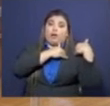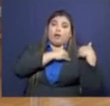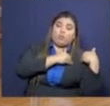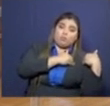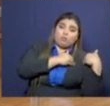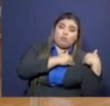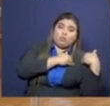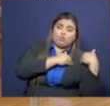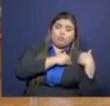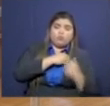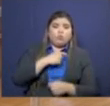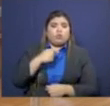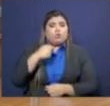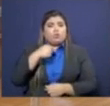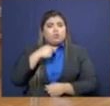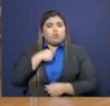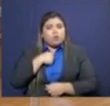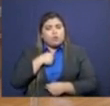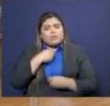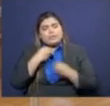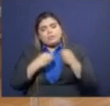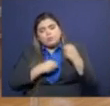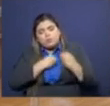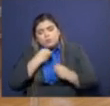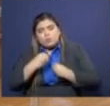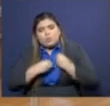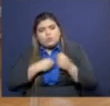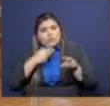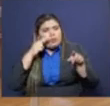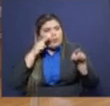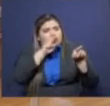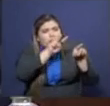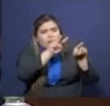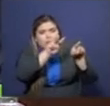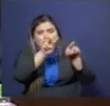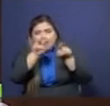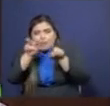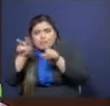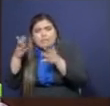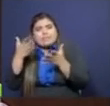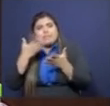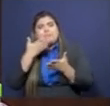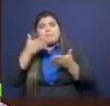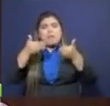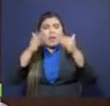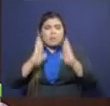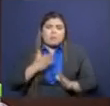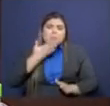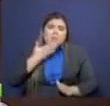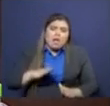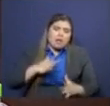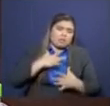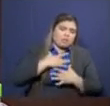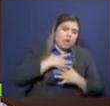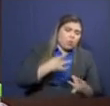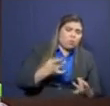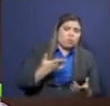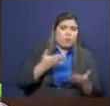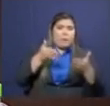Sufro por la situación que hoy atraviesan los que temen por su salud, por su